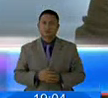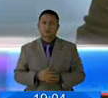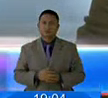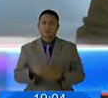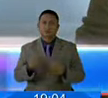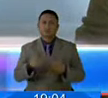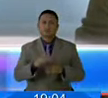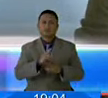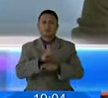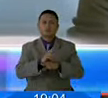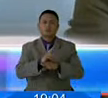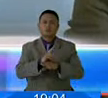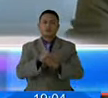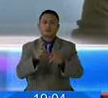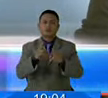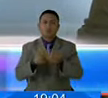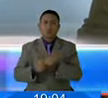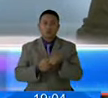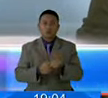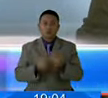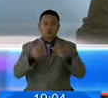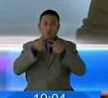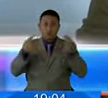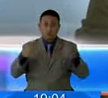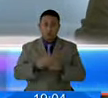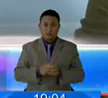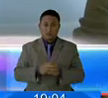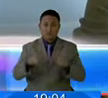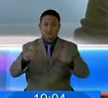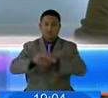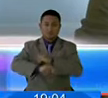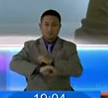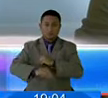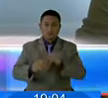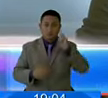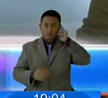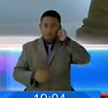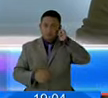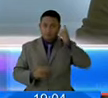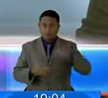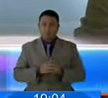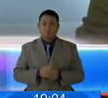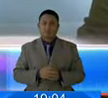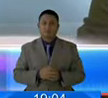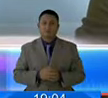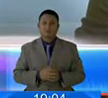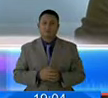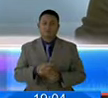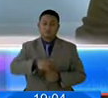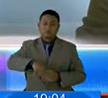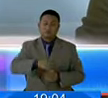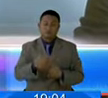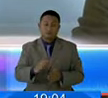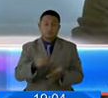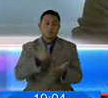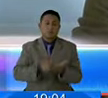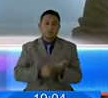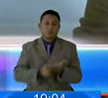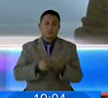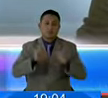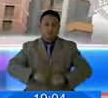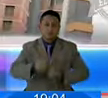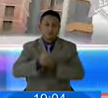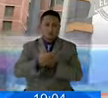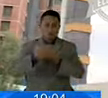de recursos públicos con fines electorales tiene que trasladarse al Tribunal Contencioso Electoral y tendrá que hacerse el análisis para que reciba el